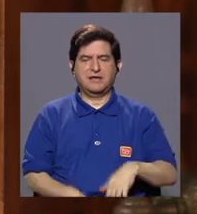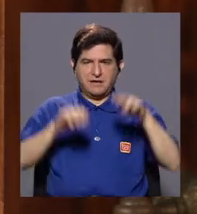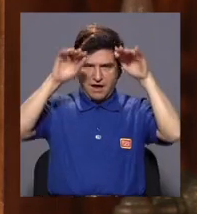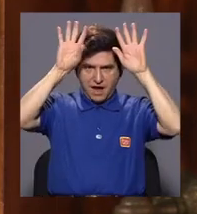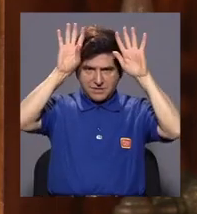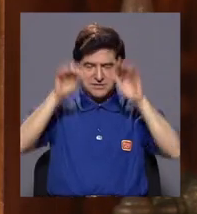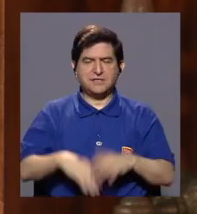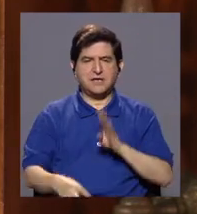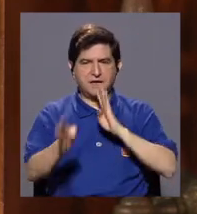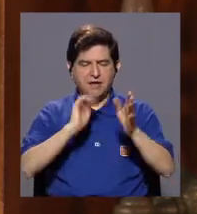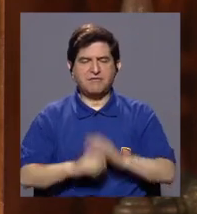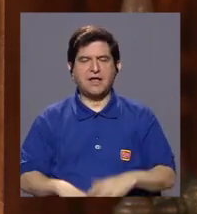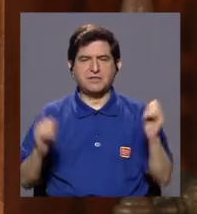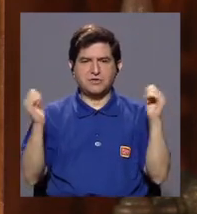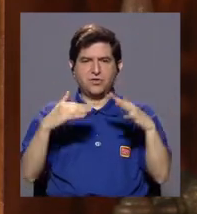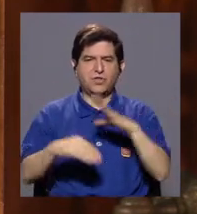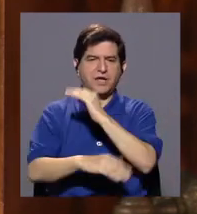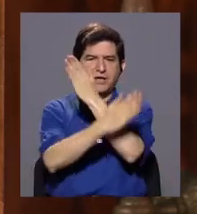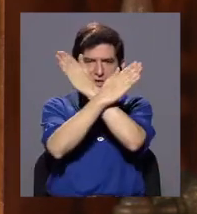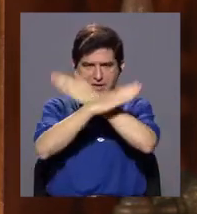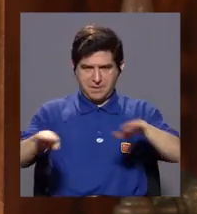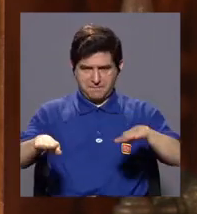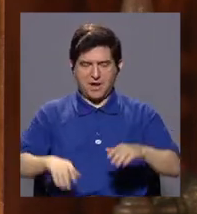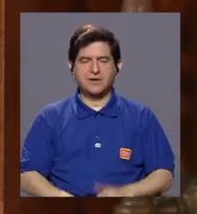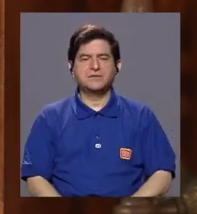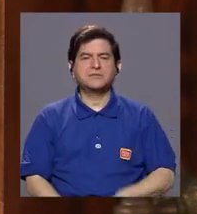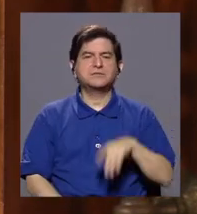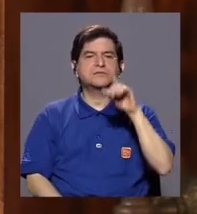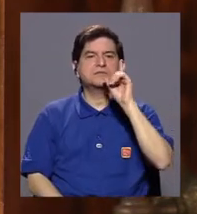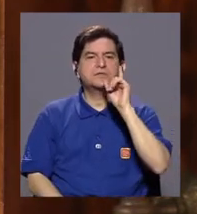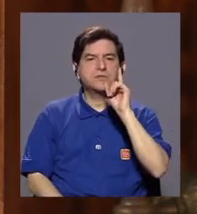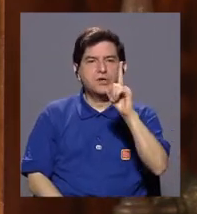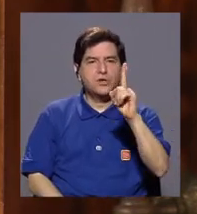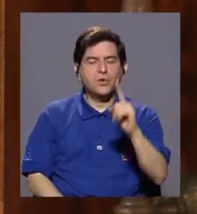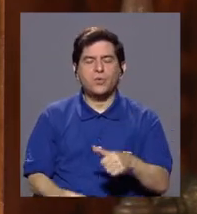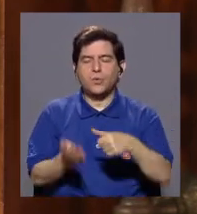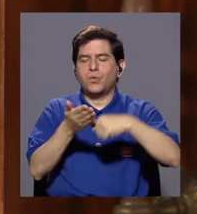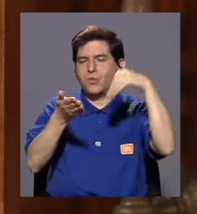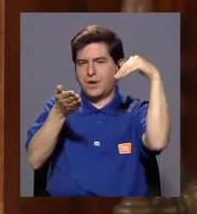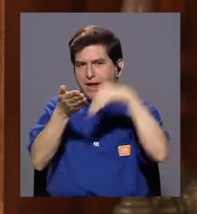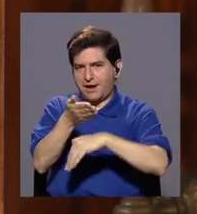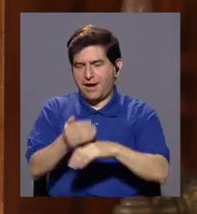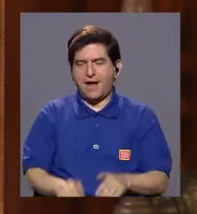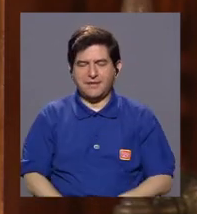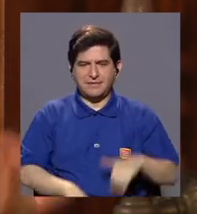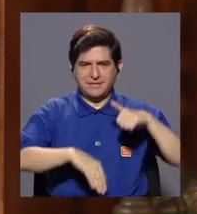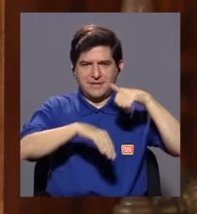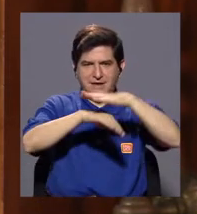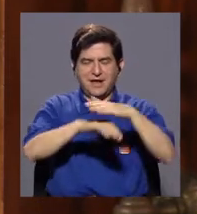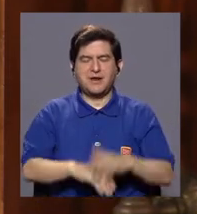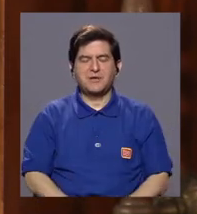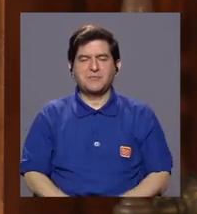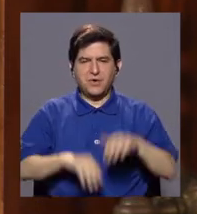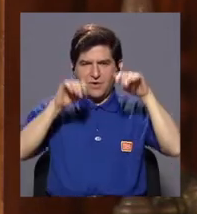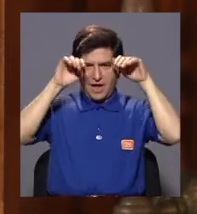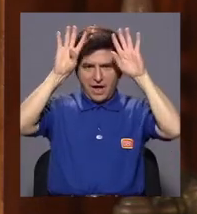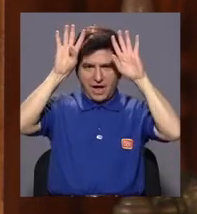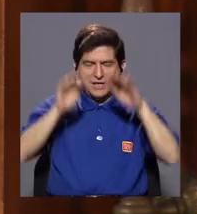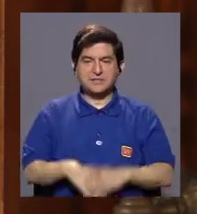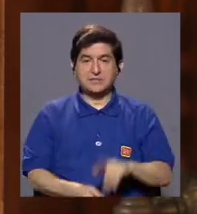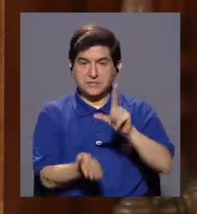guerra y la paz. Y en una de sus cartas a Einstein, que esto está